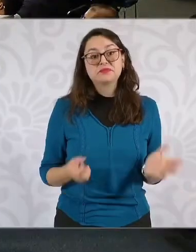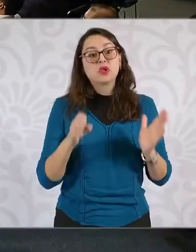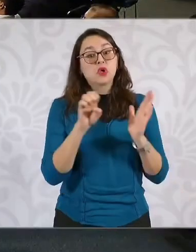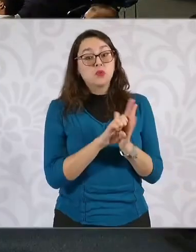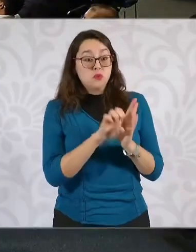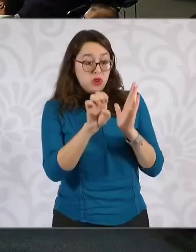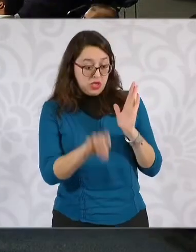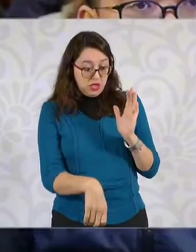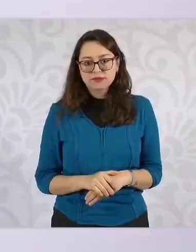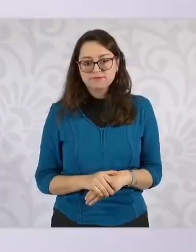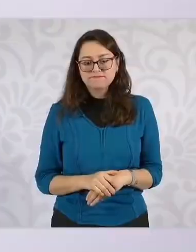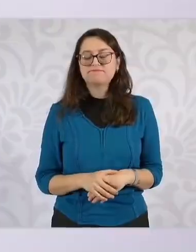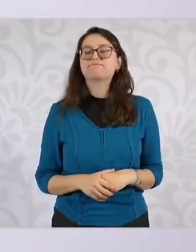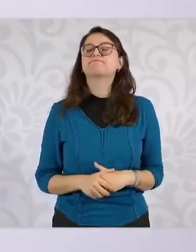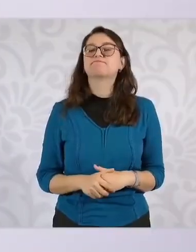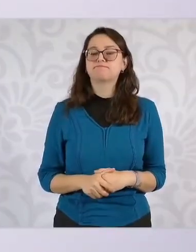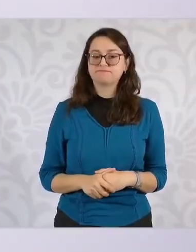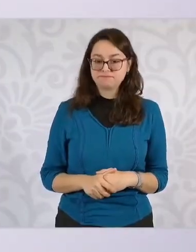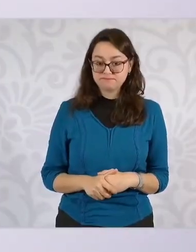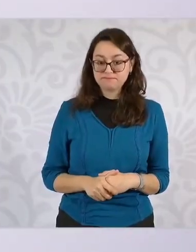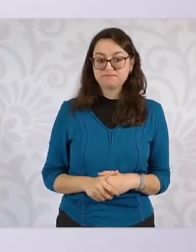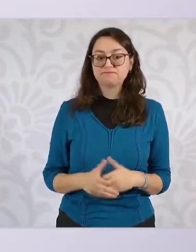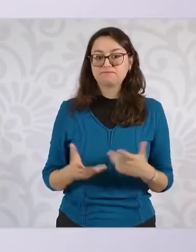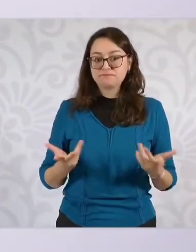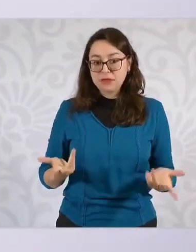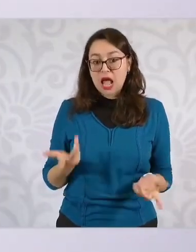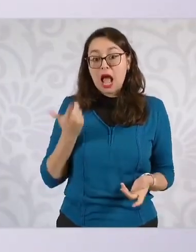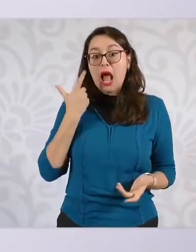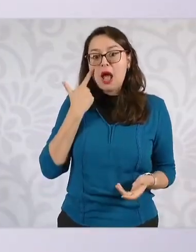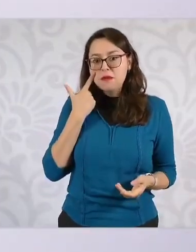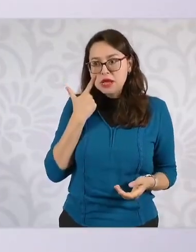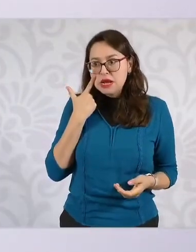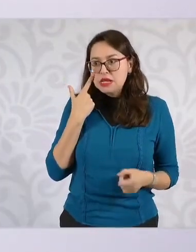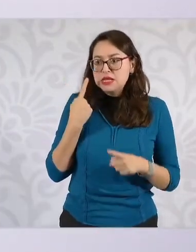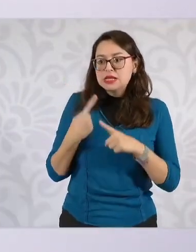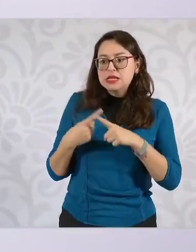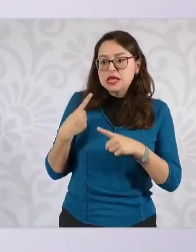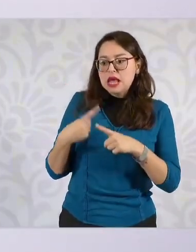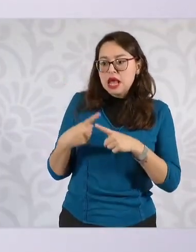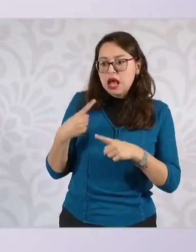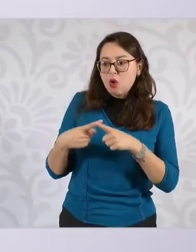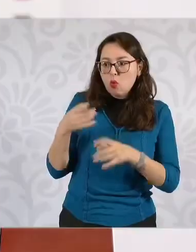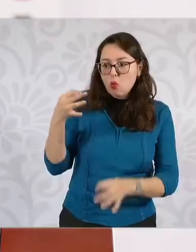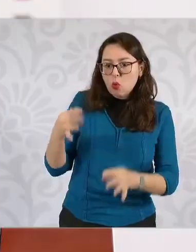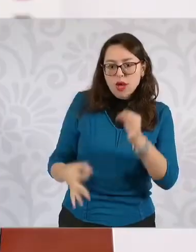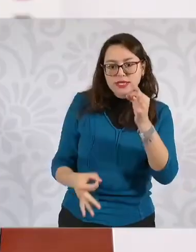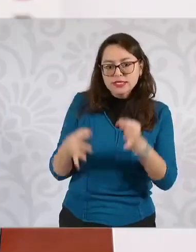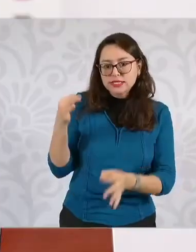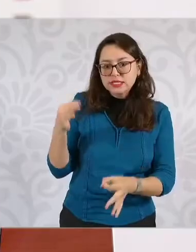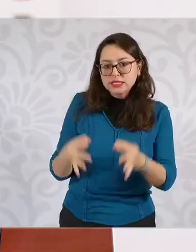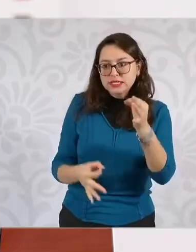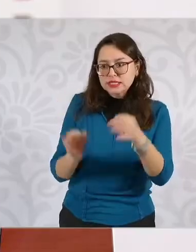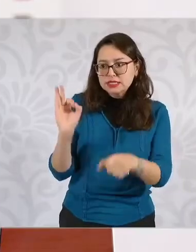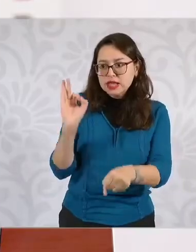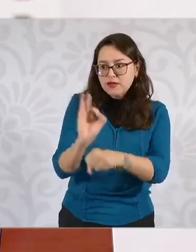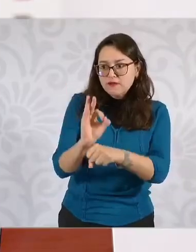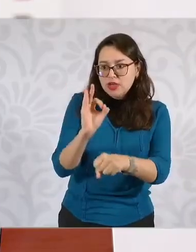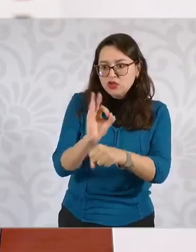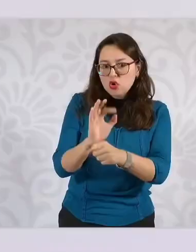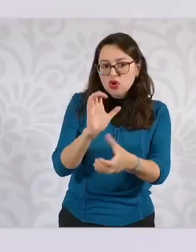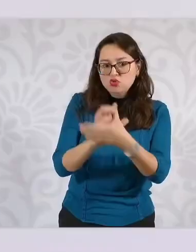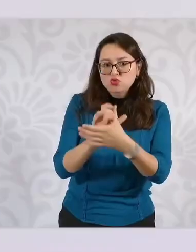el segundo piso de la Cuarta Transformación se ha separado el grupo político, la honestidad, que es